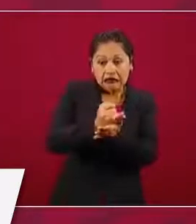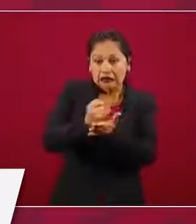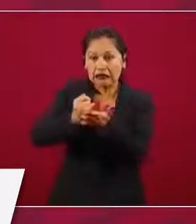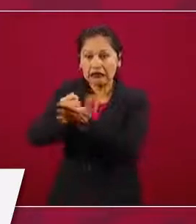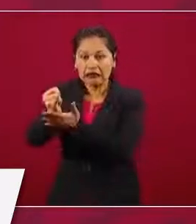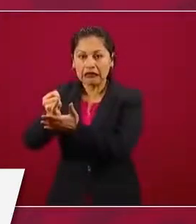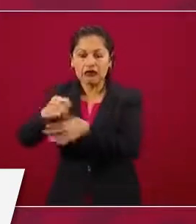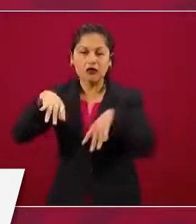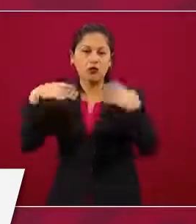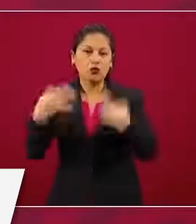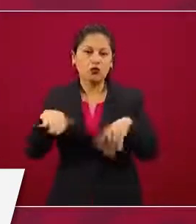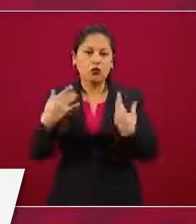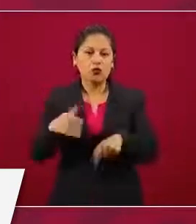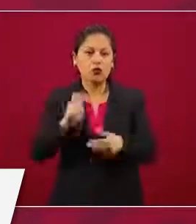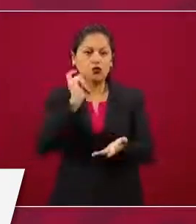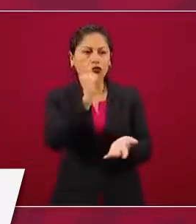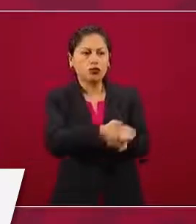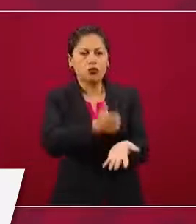es totalmente distinta.